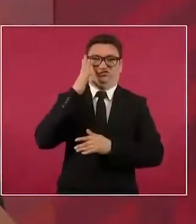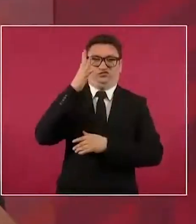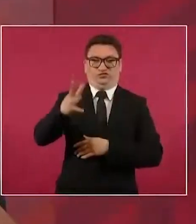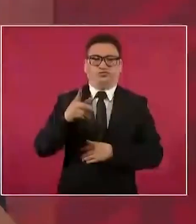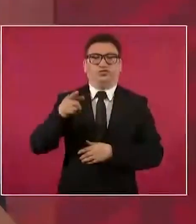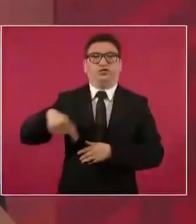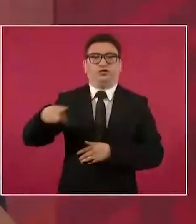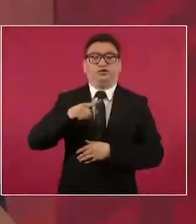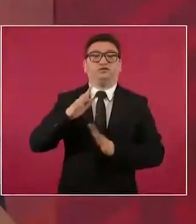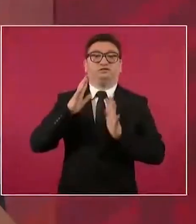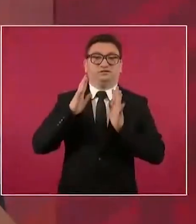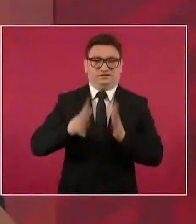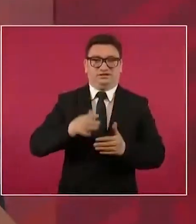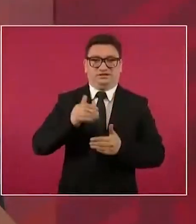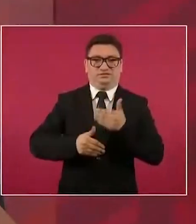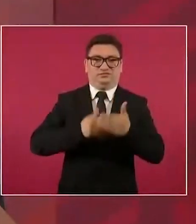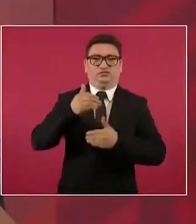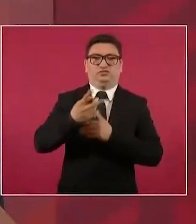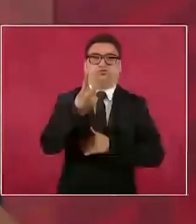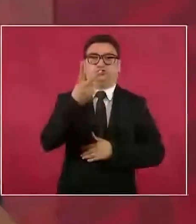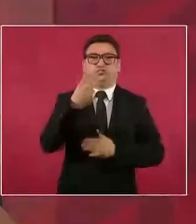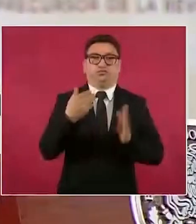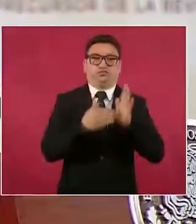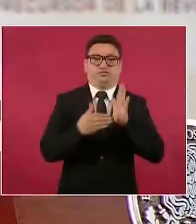Ya estamos llegando a